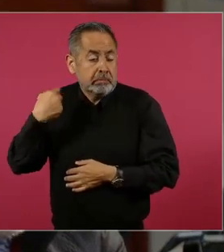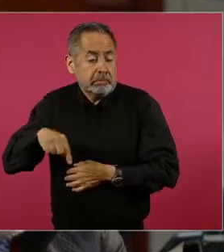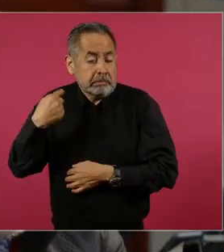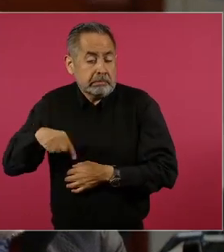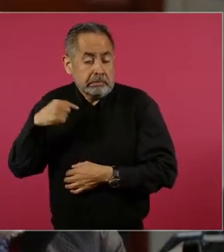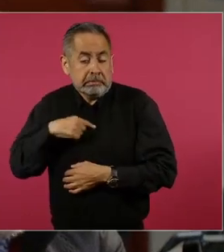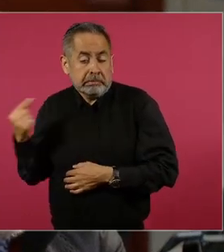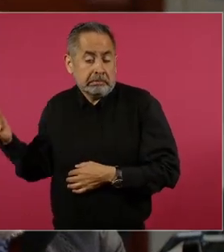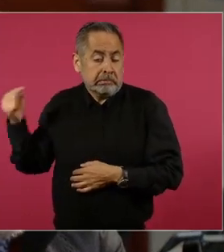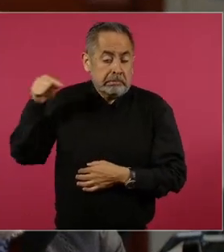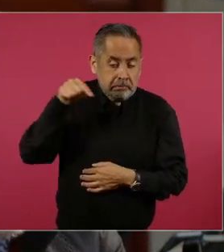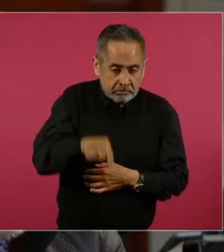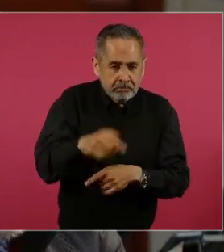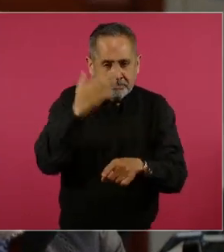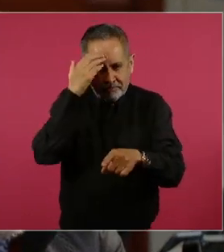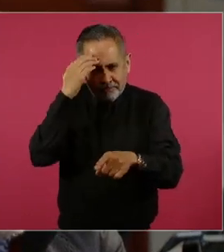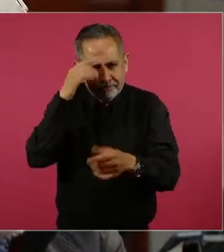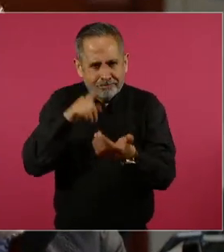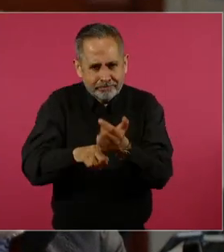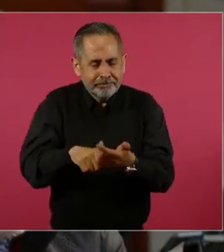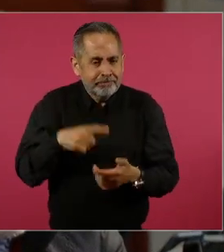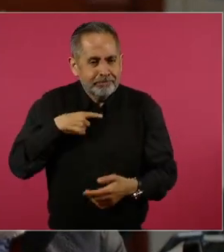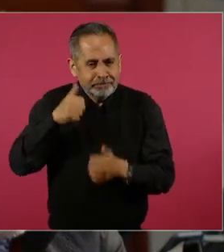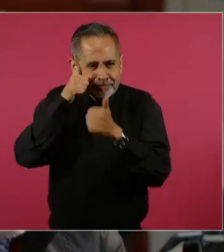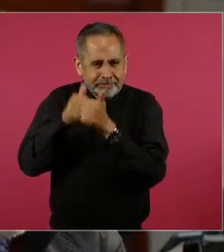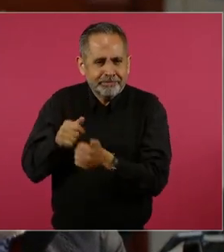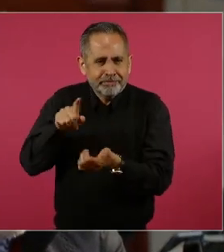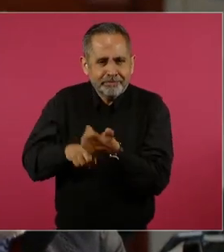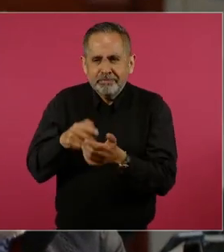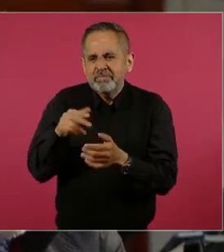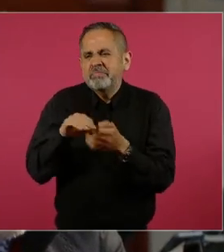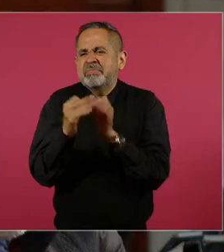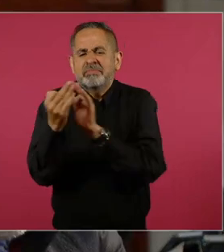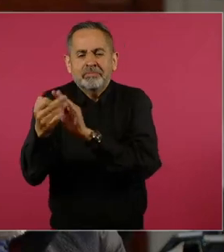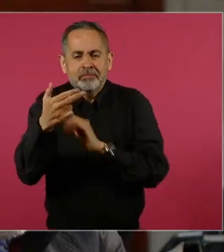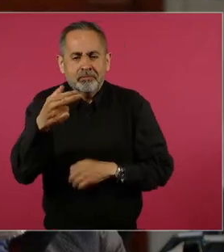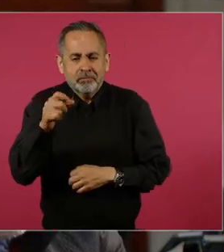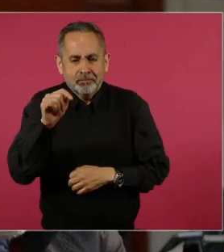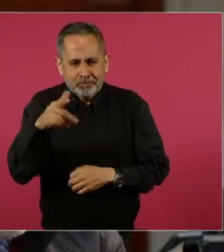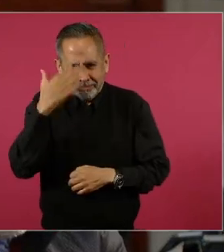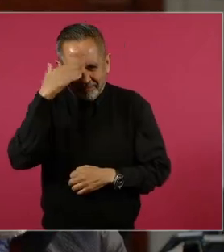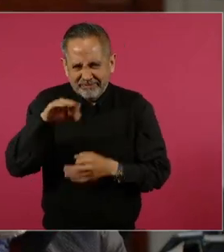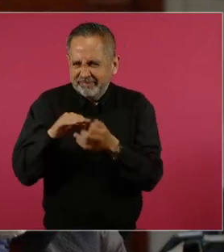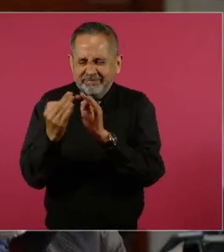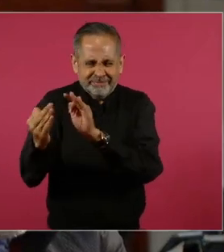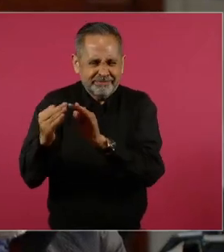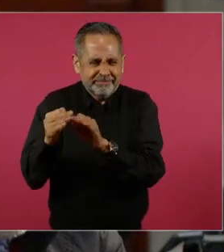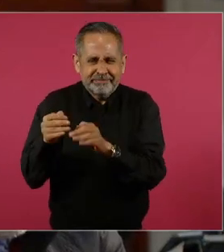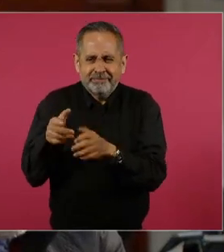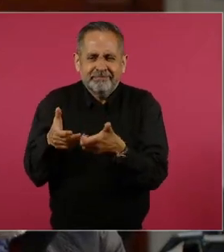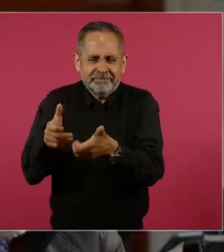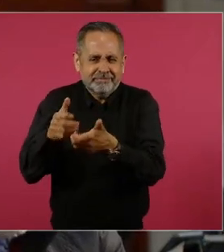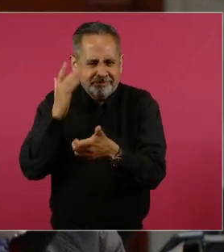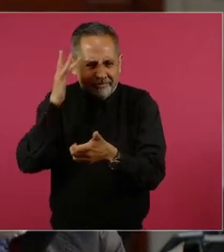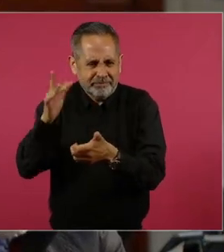usted conoce. Es quedarse, yo soy la persona que se queda en un hostal aquí en Santo Domingo que usted mencionaba. Y verdaderamente